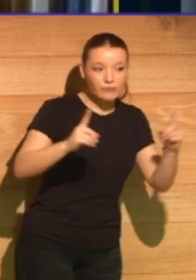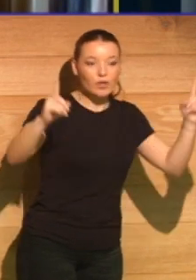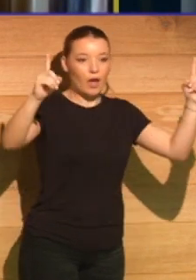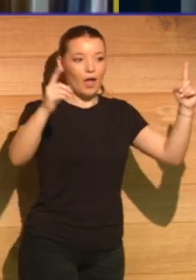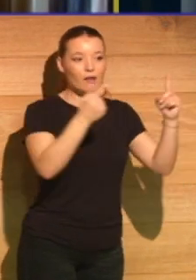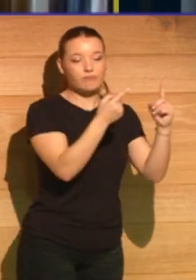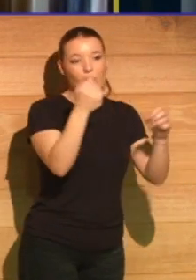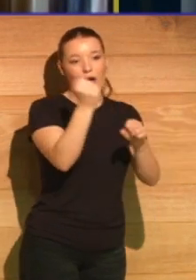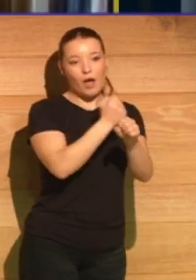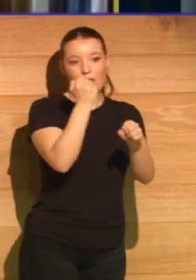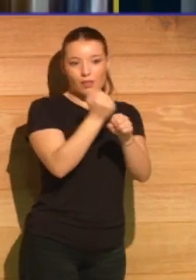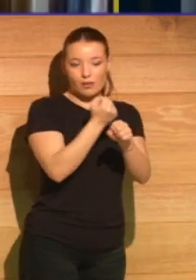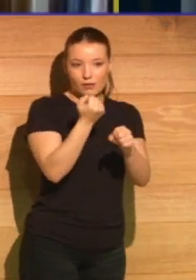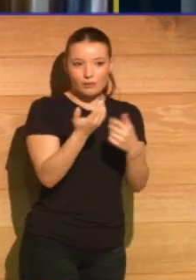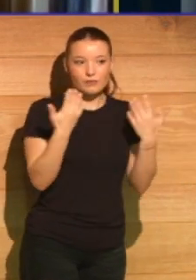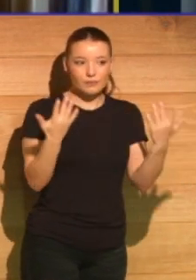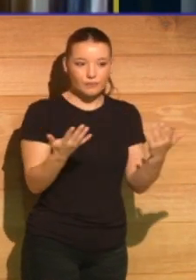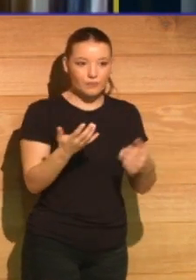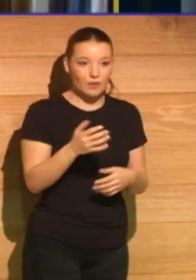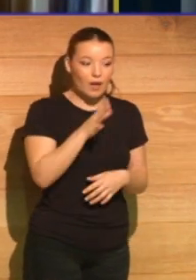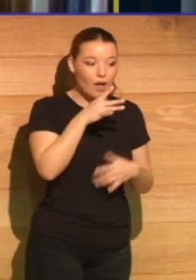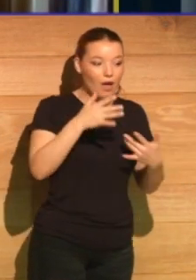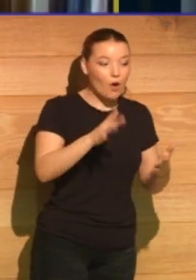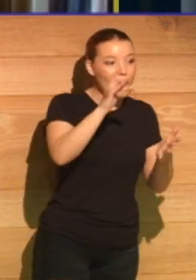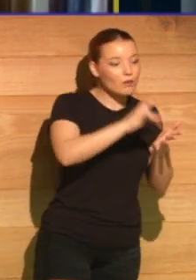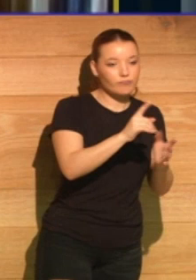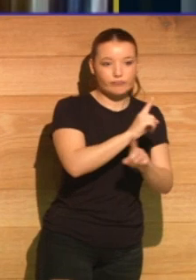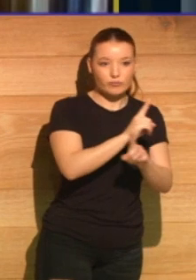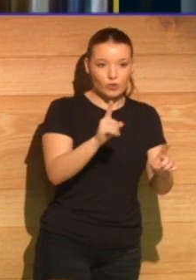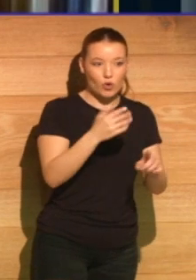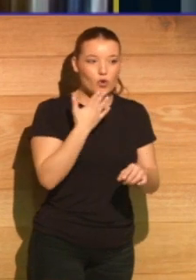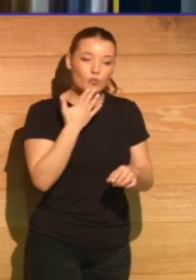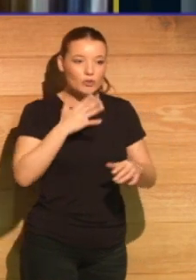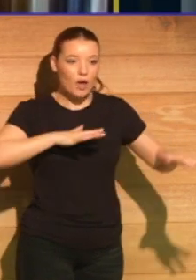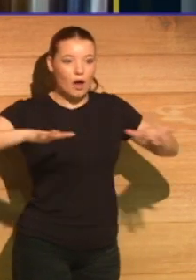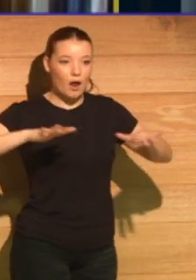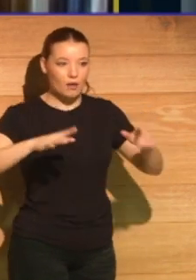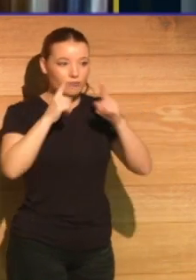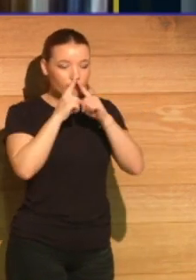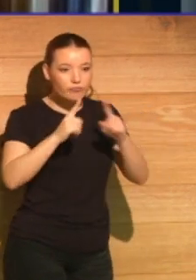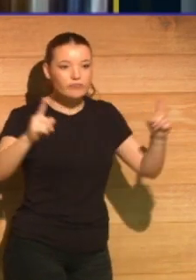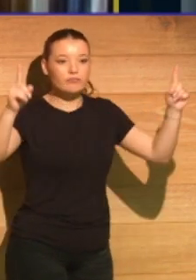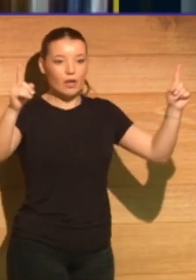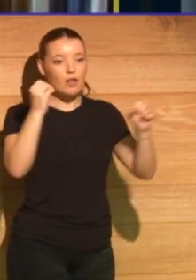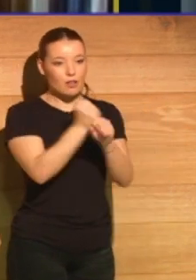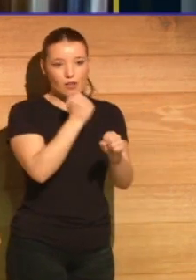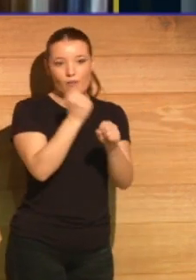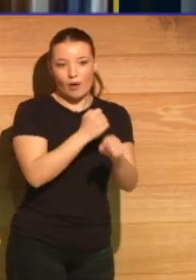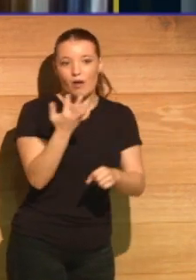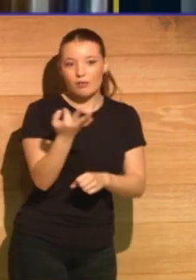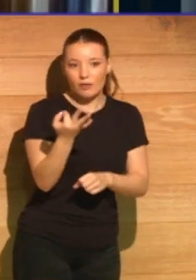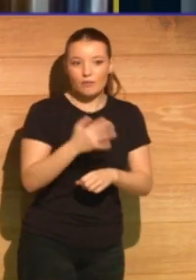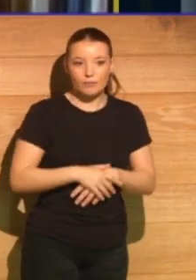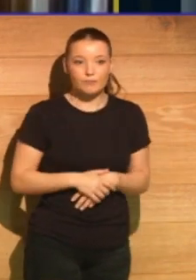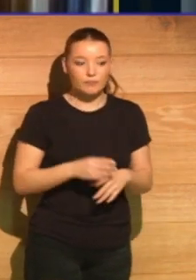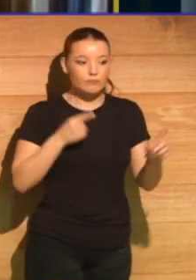Como, mira, ahora toca esto. No, es una alarma porque hay que trabajar durante todo el año